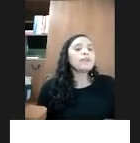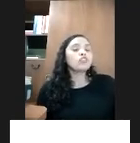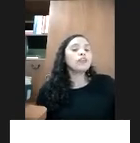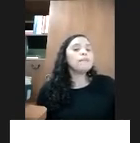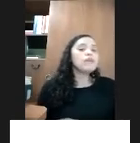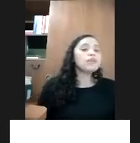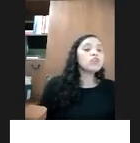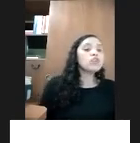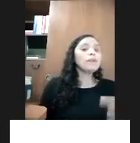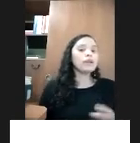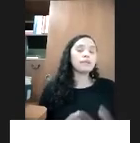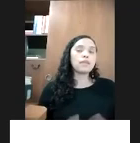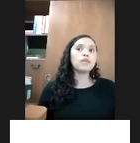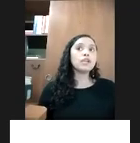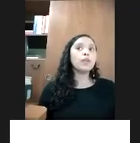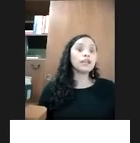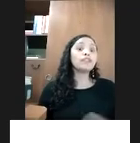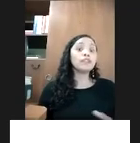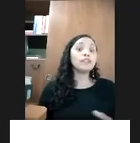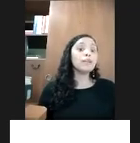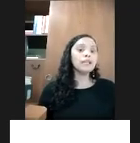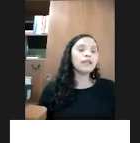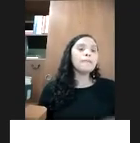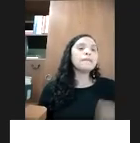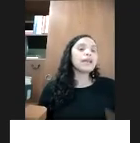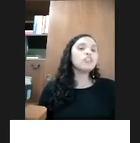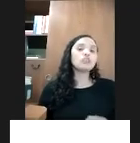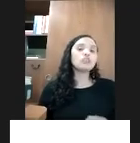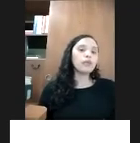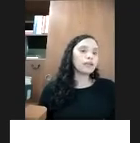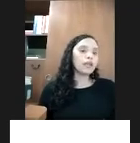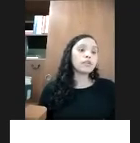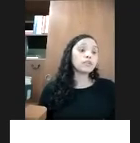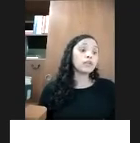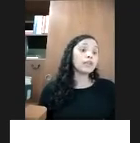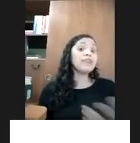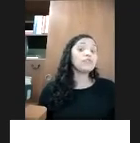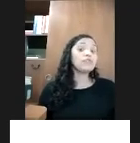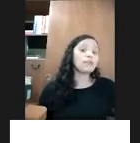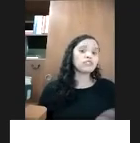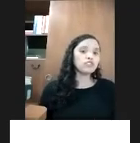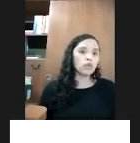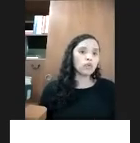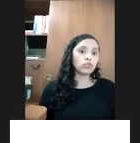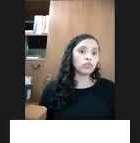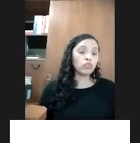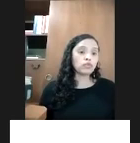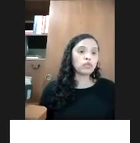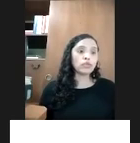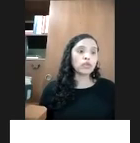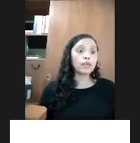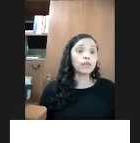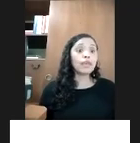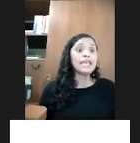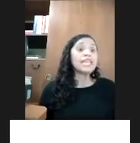las personas viven solos, pero les da miedo decirlos porque definitivamente para ellos supone riesgos de seguridad dar información sobre sus